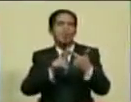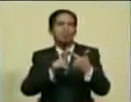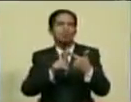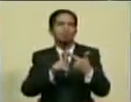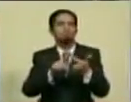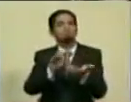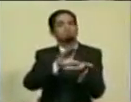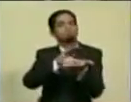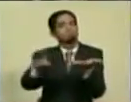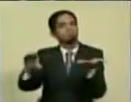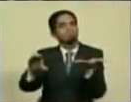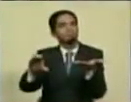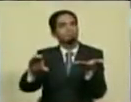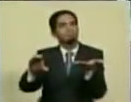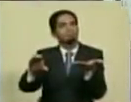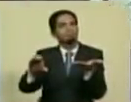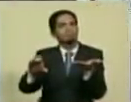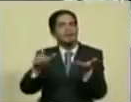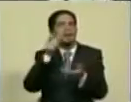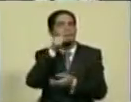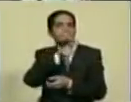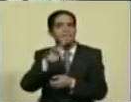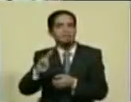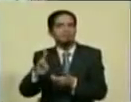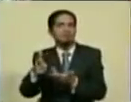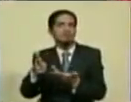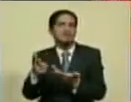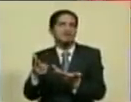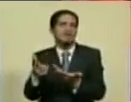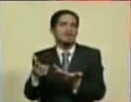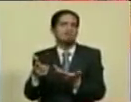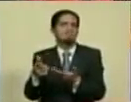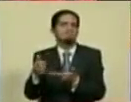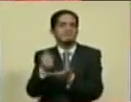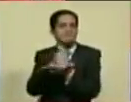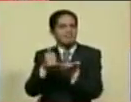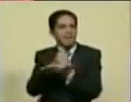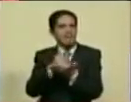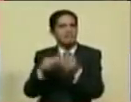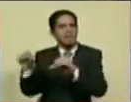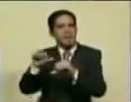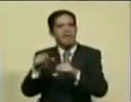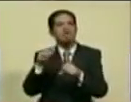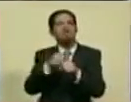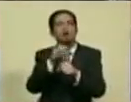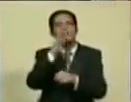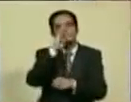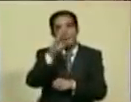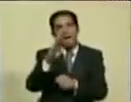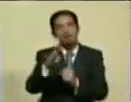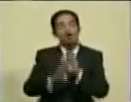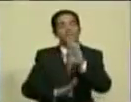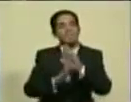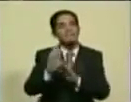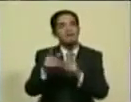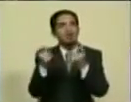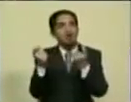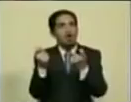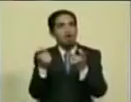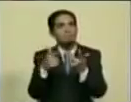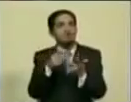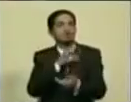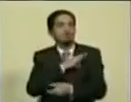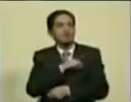créditos en divisas para los sectores estratégicos a través del Banco de Desarrollo Económico y Social